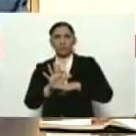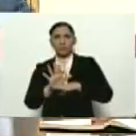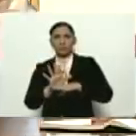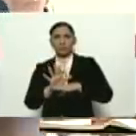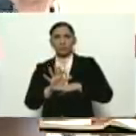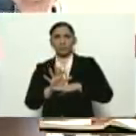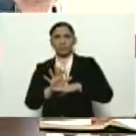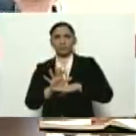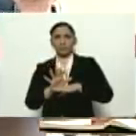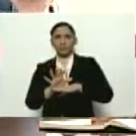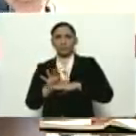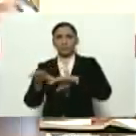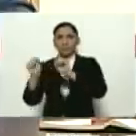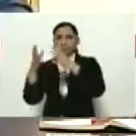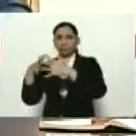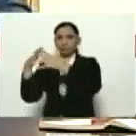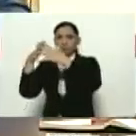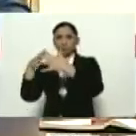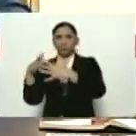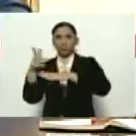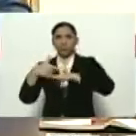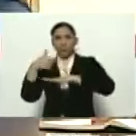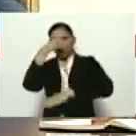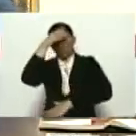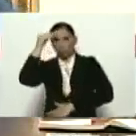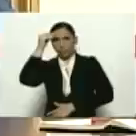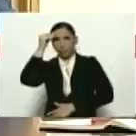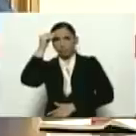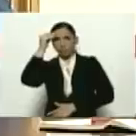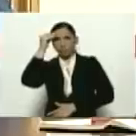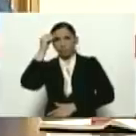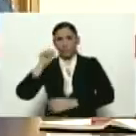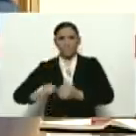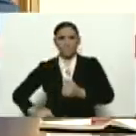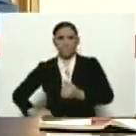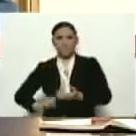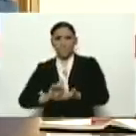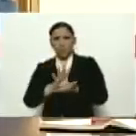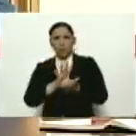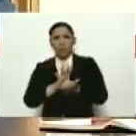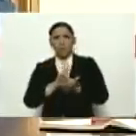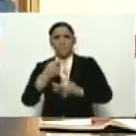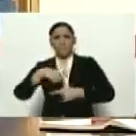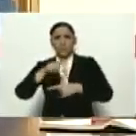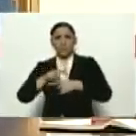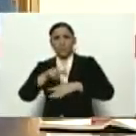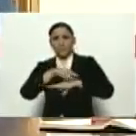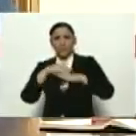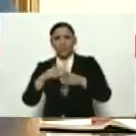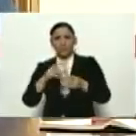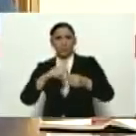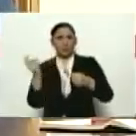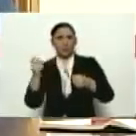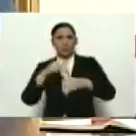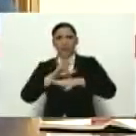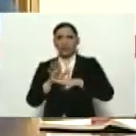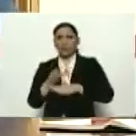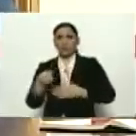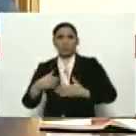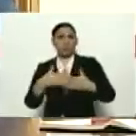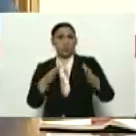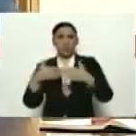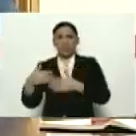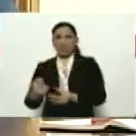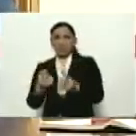y el imperio norteamericano, el gobierno de Trump, que empujó al primer ministro a salirse del ALBA, no le garantiza ningún